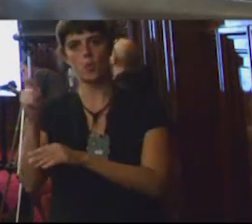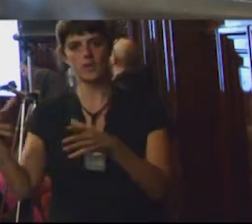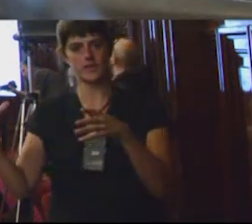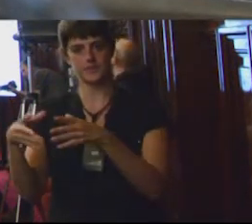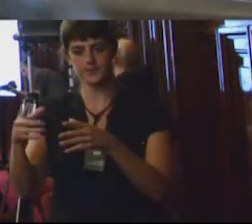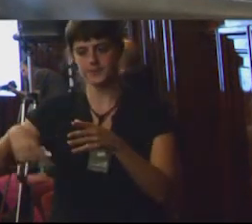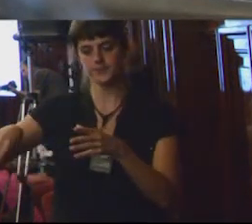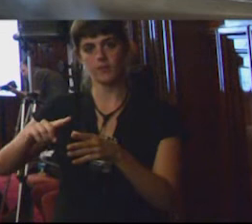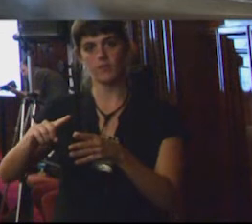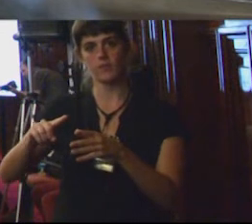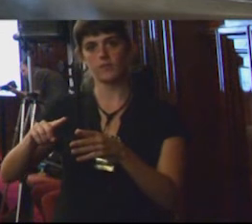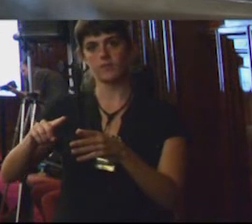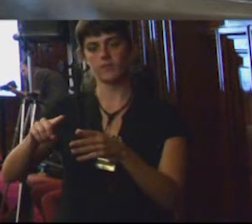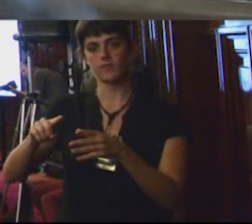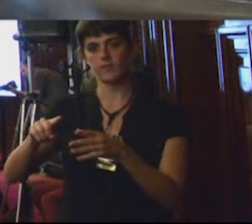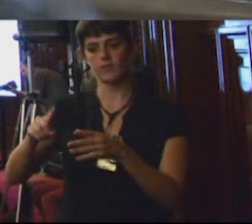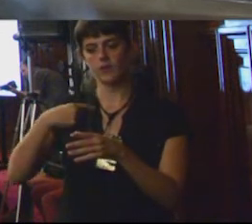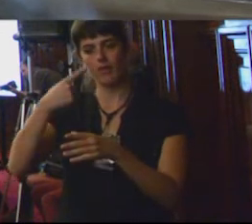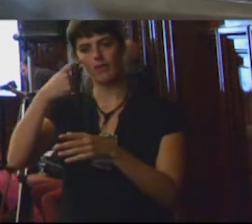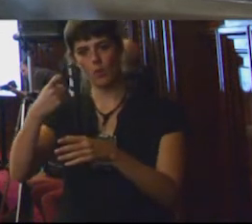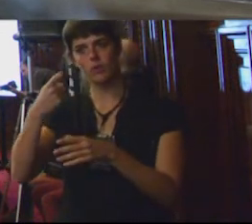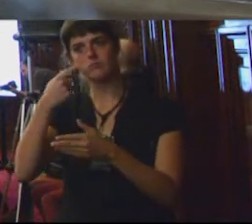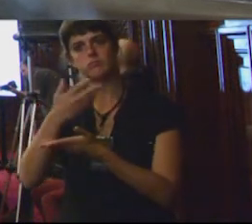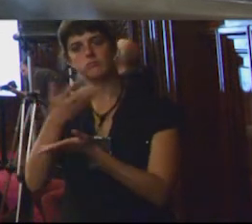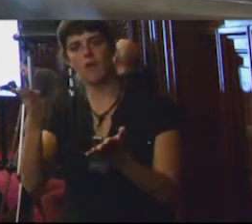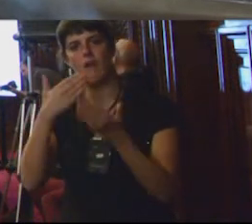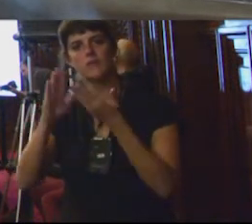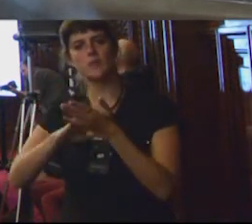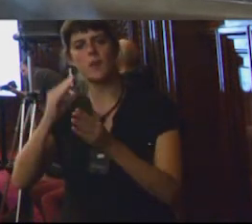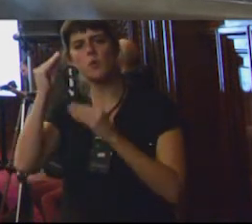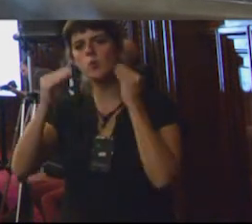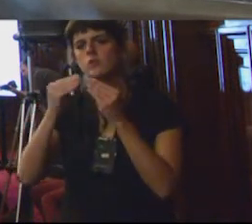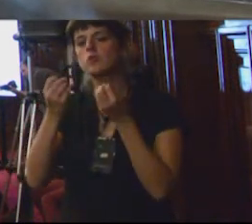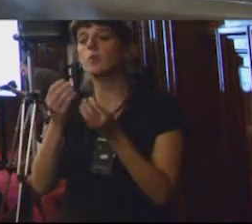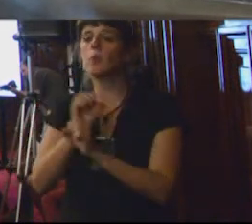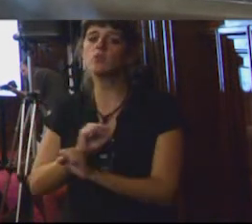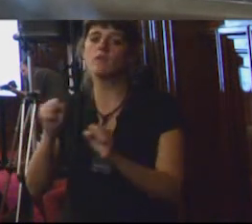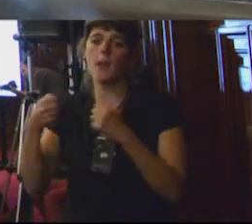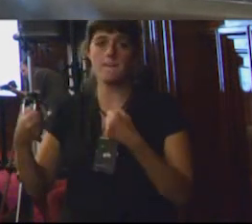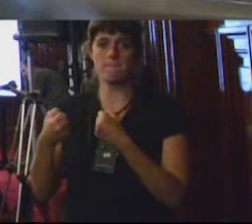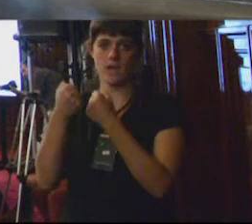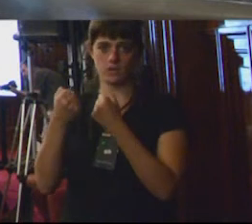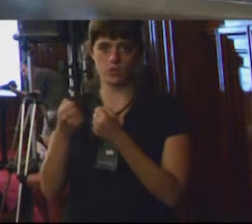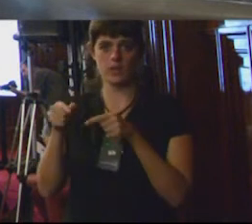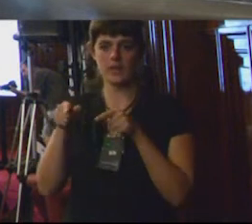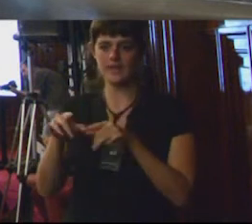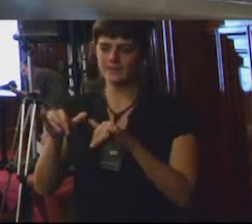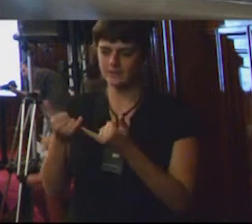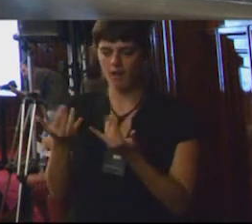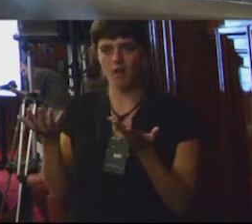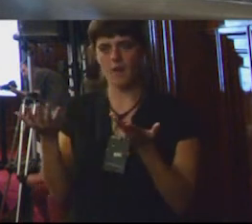dan cuenta de preocupaciones sobre el posible impacto o el impacto que ya está teniendo las